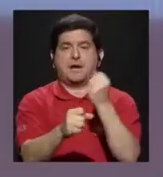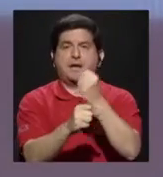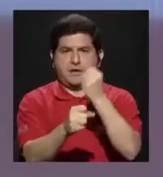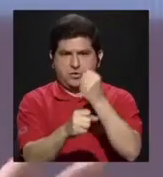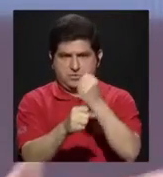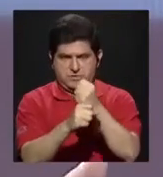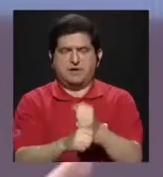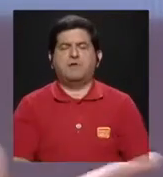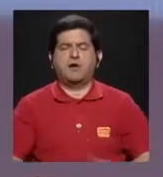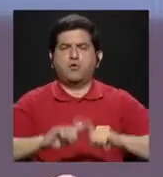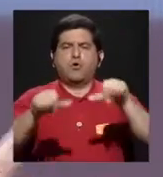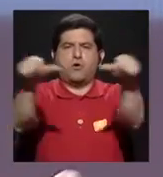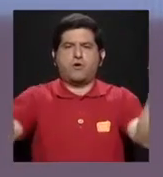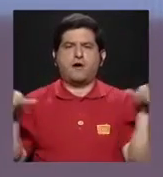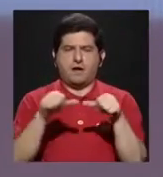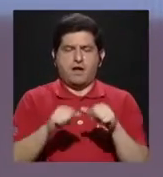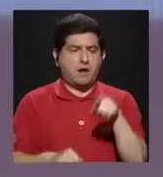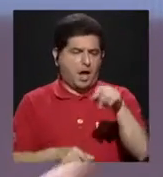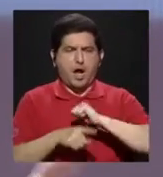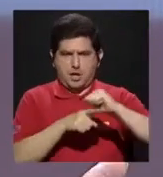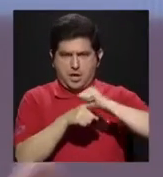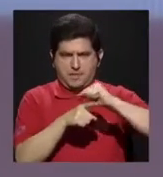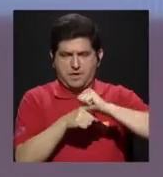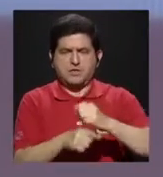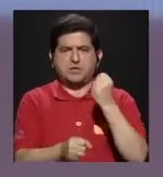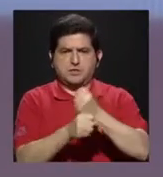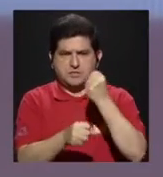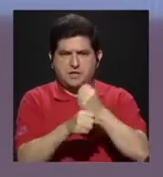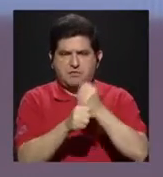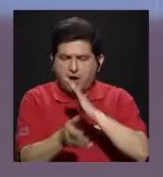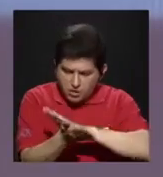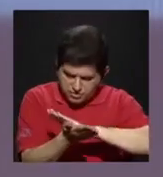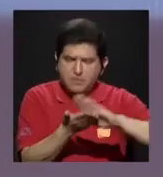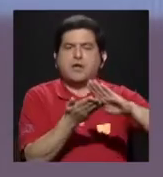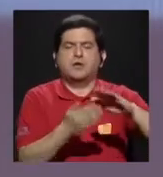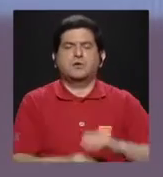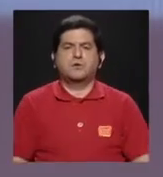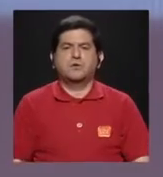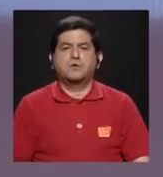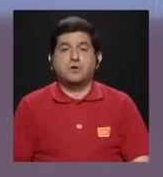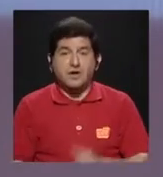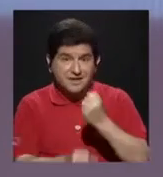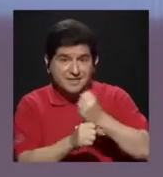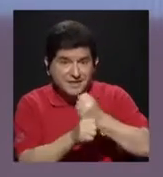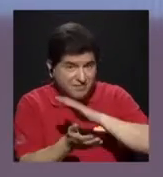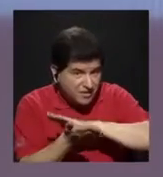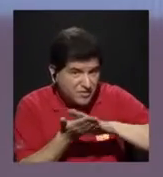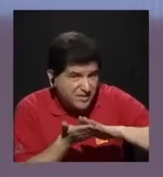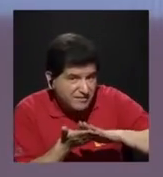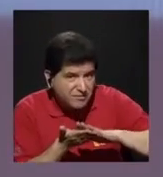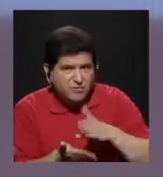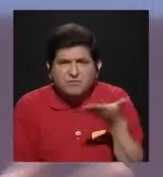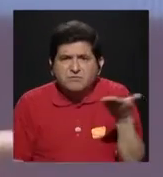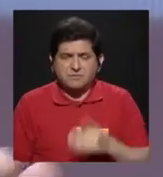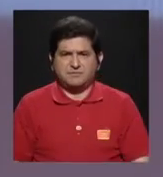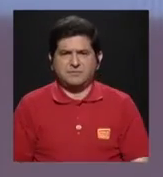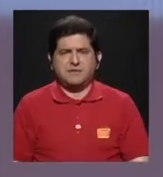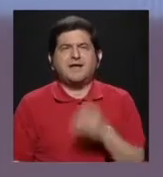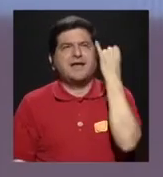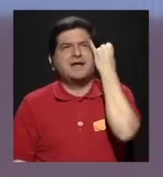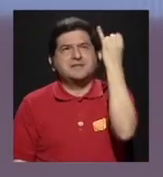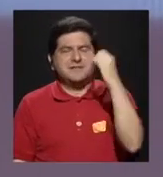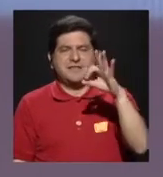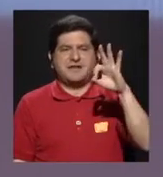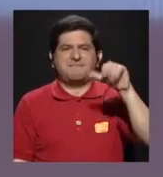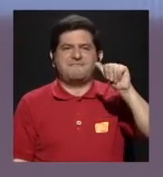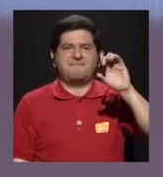en otras áreas. Por ejemplo, ellas están capacitadas en lo que es trabajo decente. No Trabajo. trabajo decente es un concepto de la